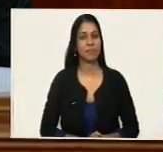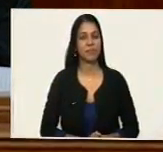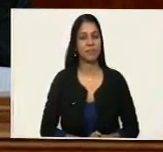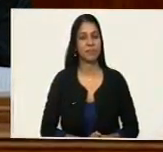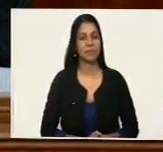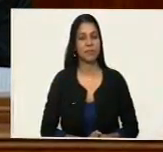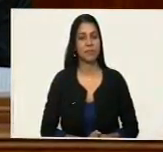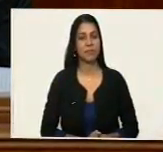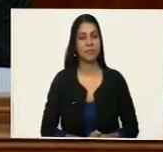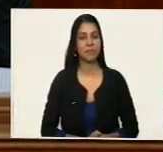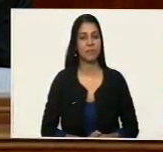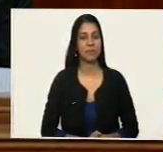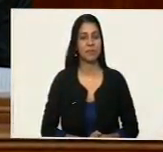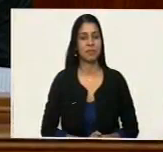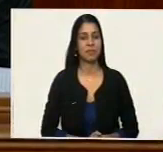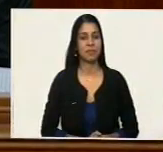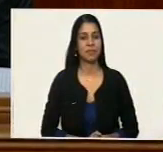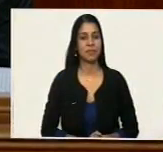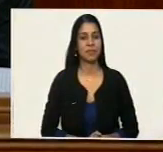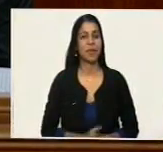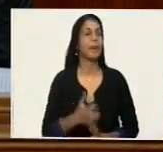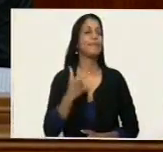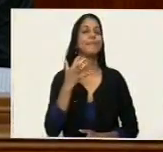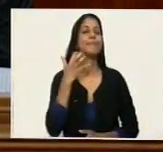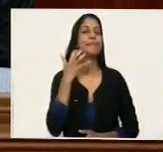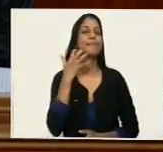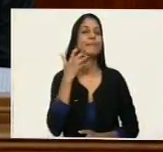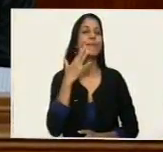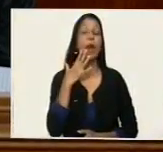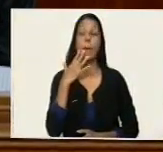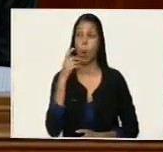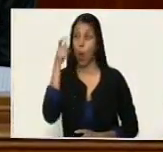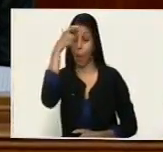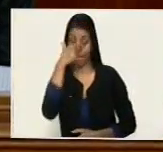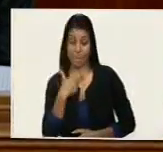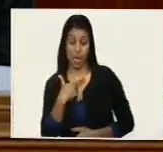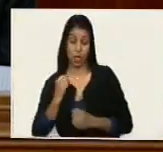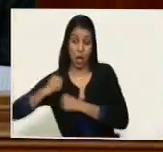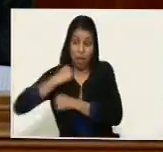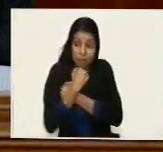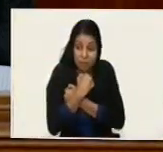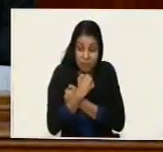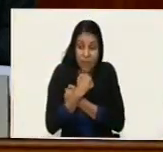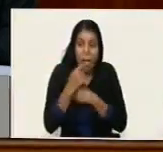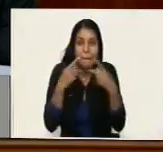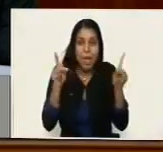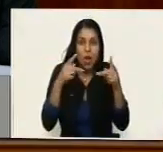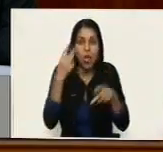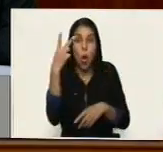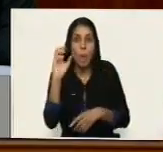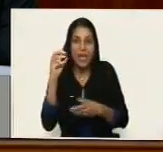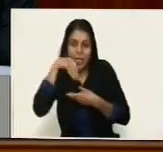¿Qué le hubiera pasado al que tenía que llevar ese periódico, esos 20 ejemplares a San Cristóbal, si no los llevaba?